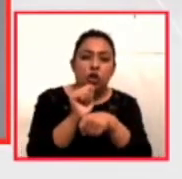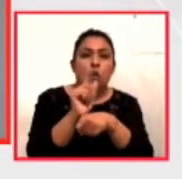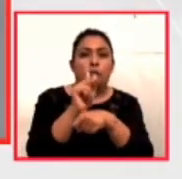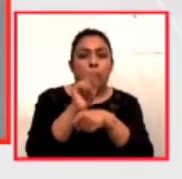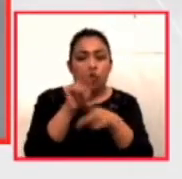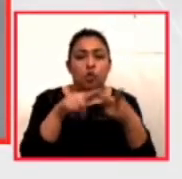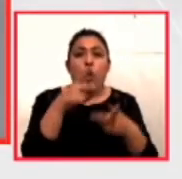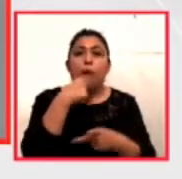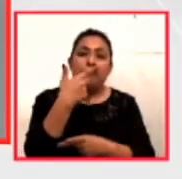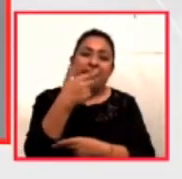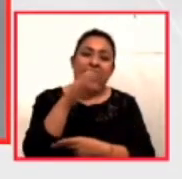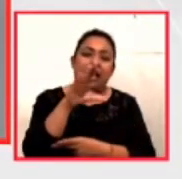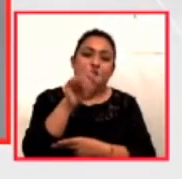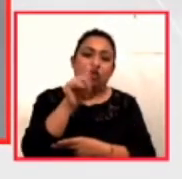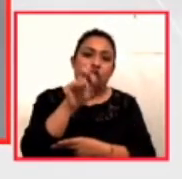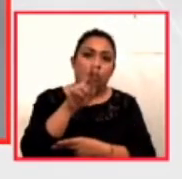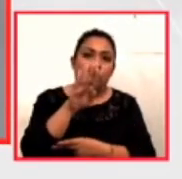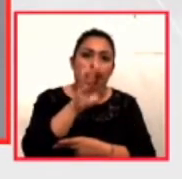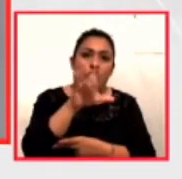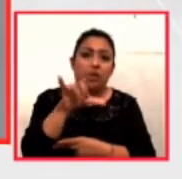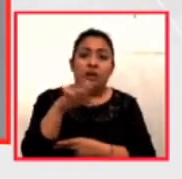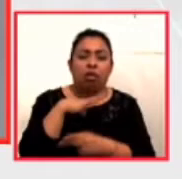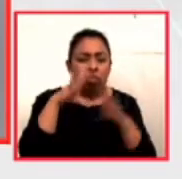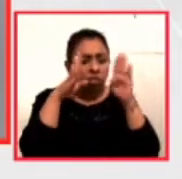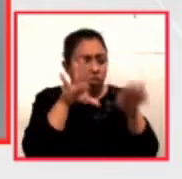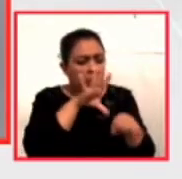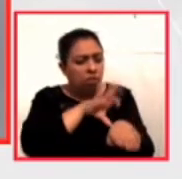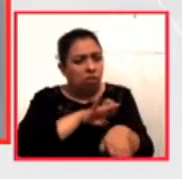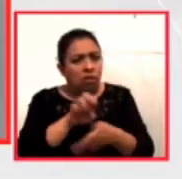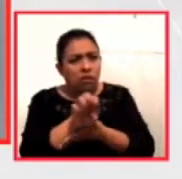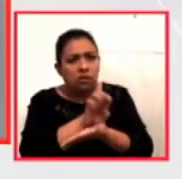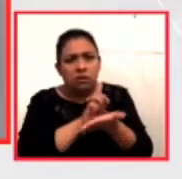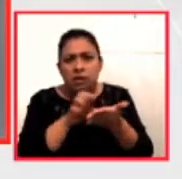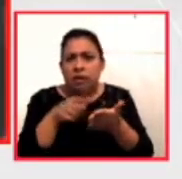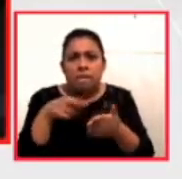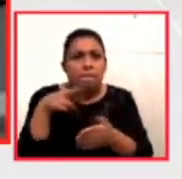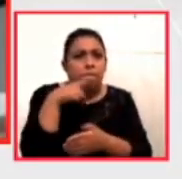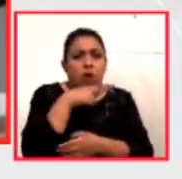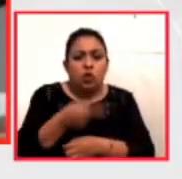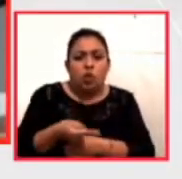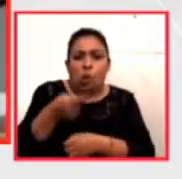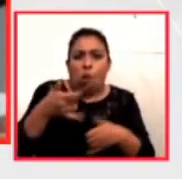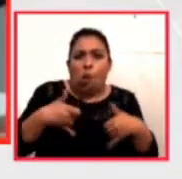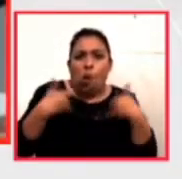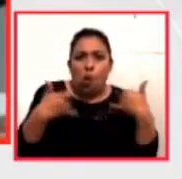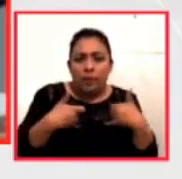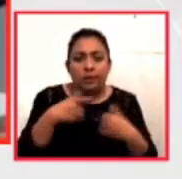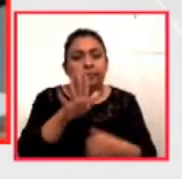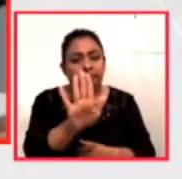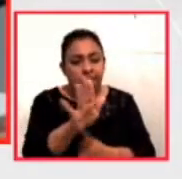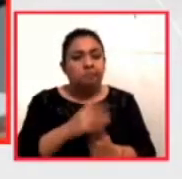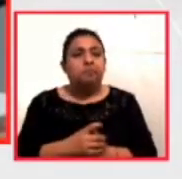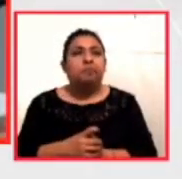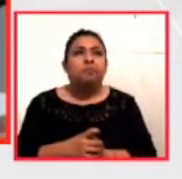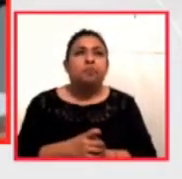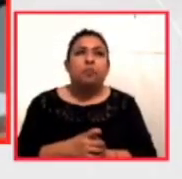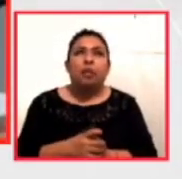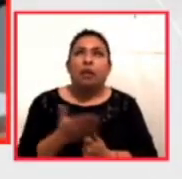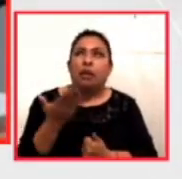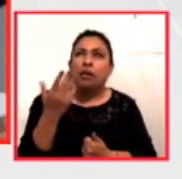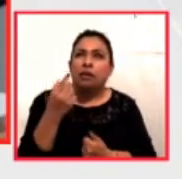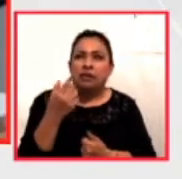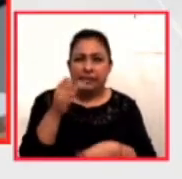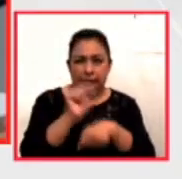Bonilla, cuya vocación por las artes escénicas surgió muy pronto en su vida. Resulta que en tercer año